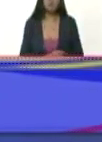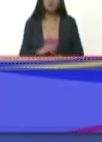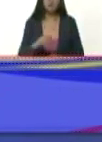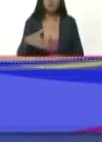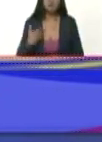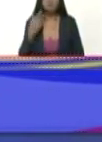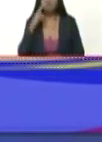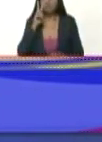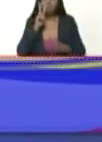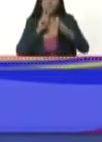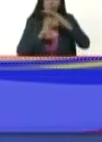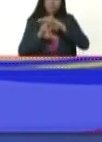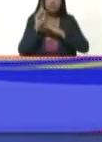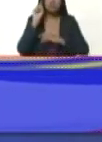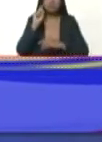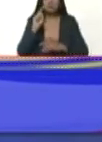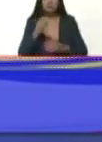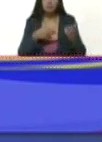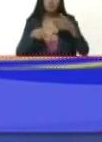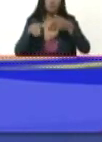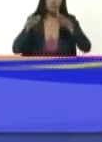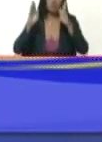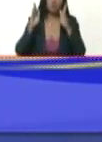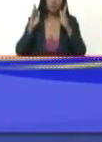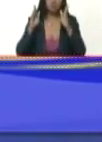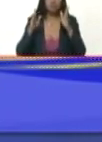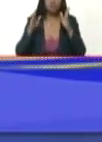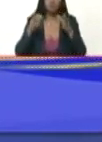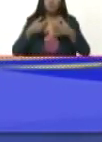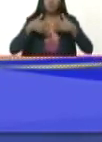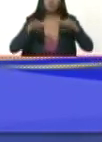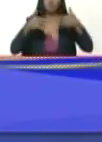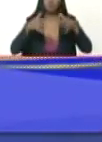de visualizar la necesidad de construir un ejército